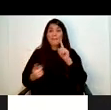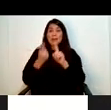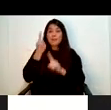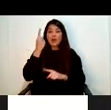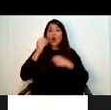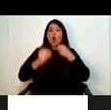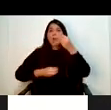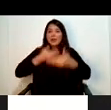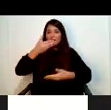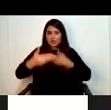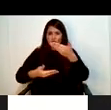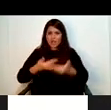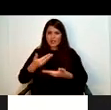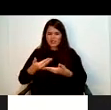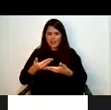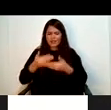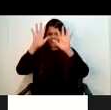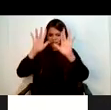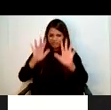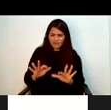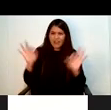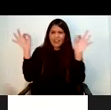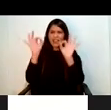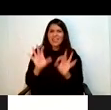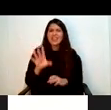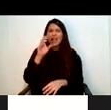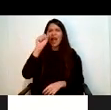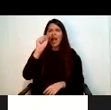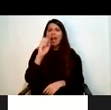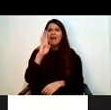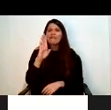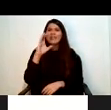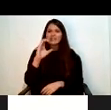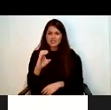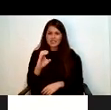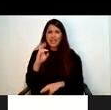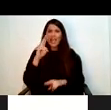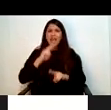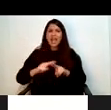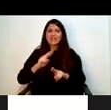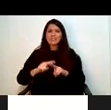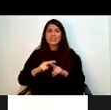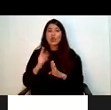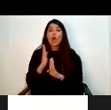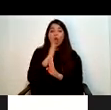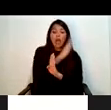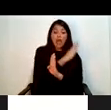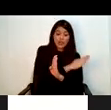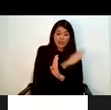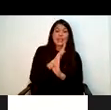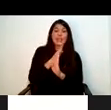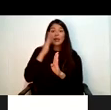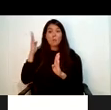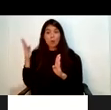la conducta objetivo, luego identificamos el ABC de la conducta, haciendo énfasis en lo que pasa antes y lo que pasa